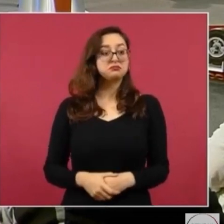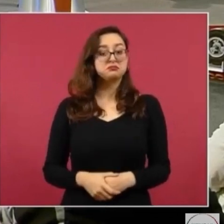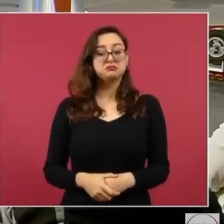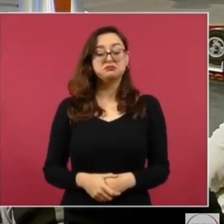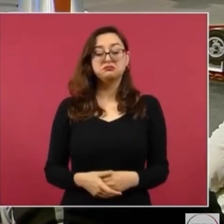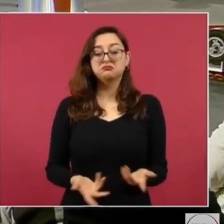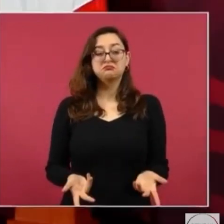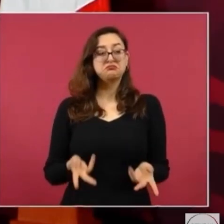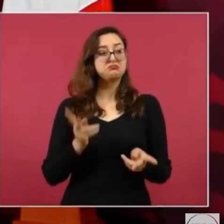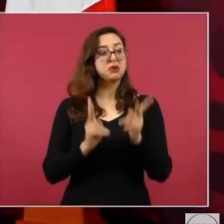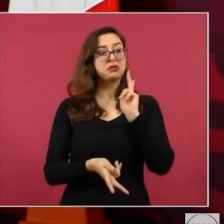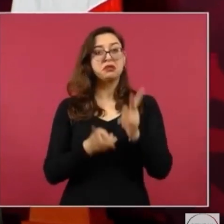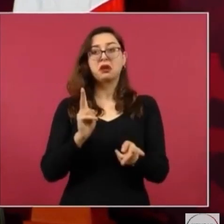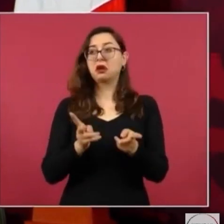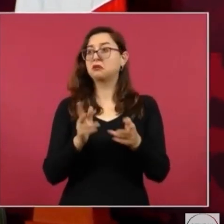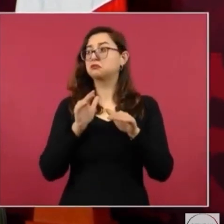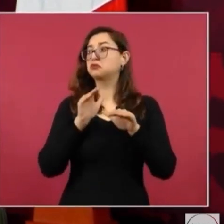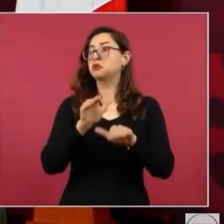¿De quién podré hablar?